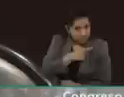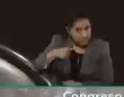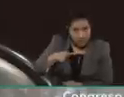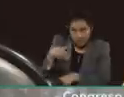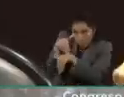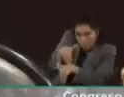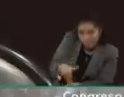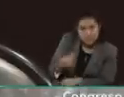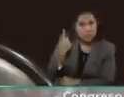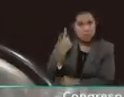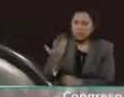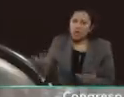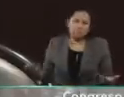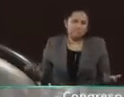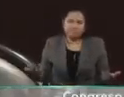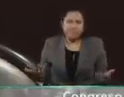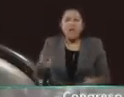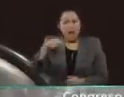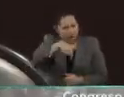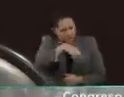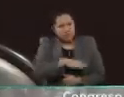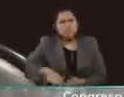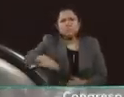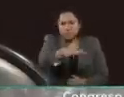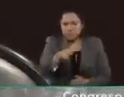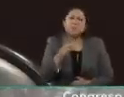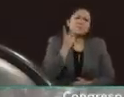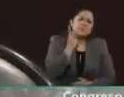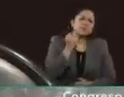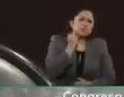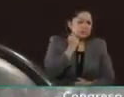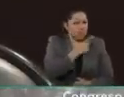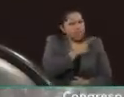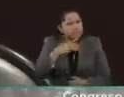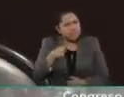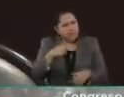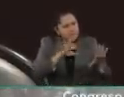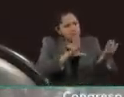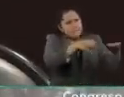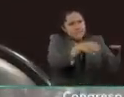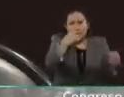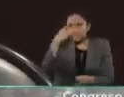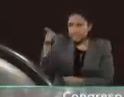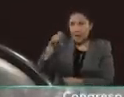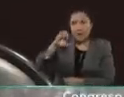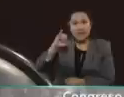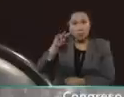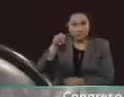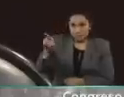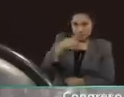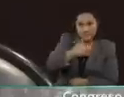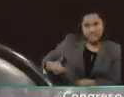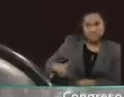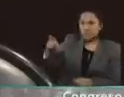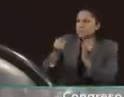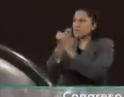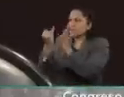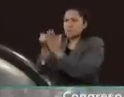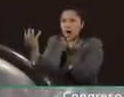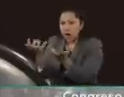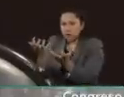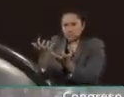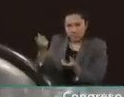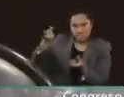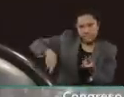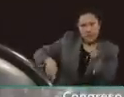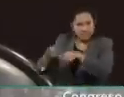Cámara, este Congreso de la Unión, un contrapeso efectivo a las decisiones y acciones del Poder Ejecutivo. Asumimos también la necesidad